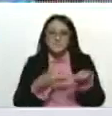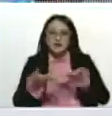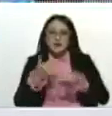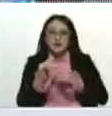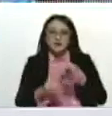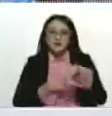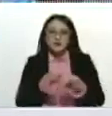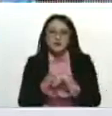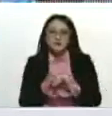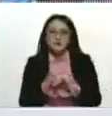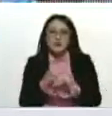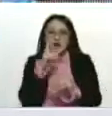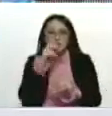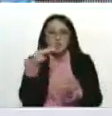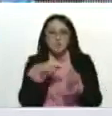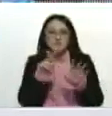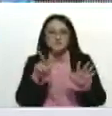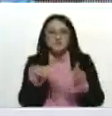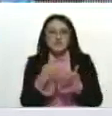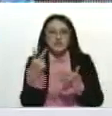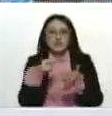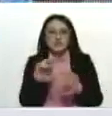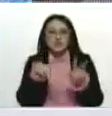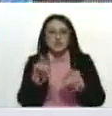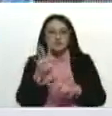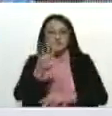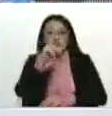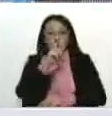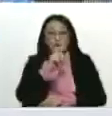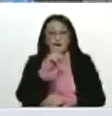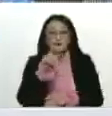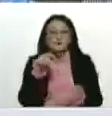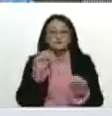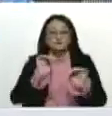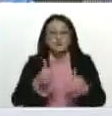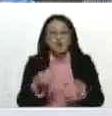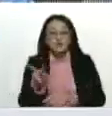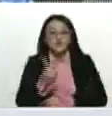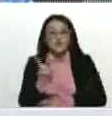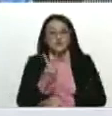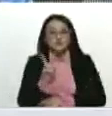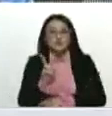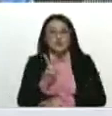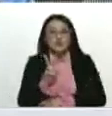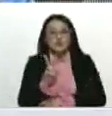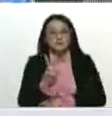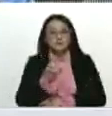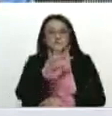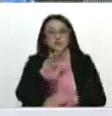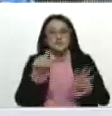internacional, y de 2007 al 2012, 5 años, entraron a Venezuela